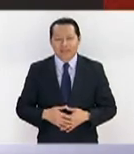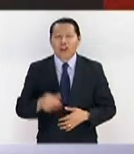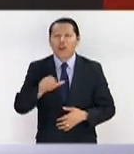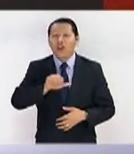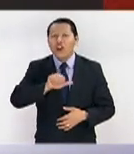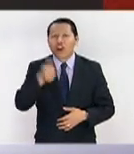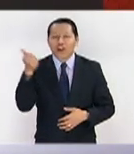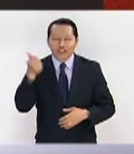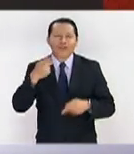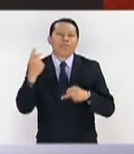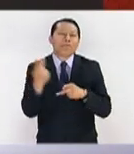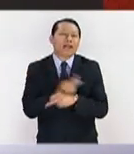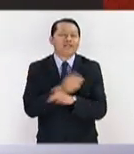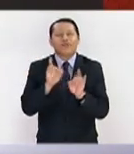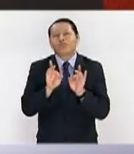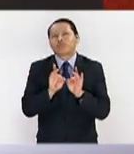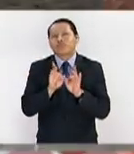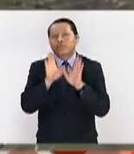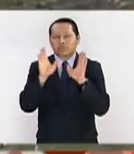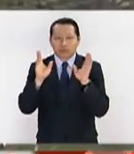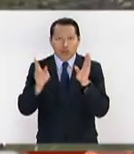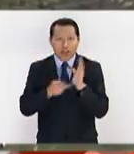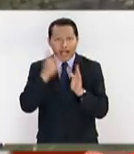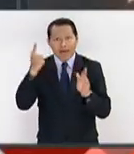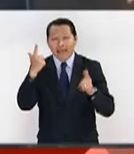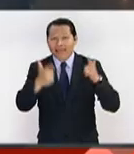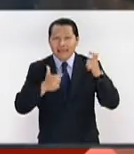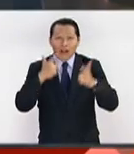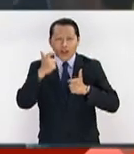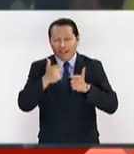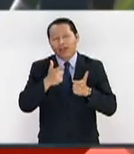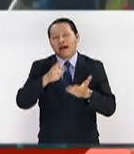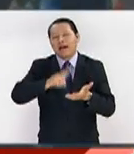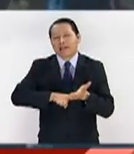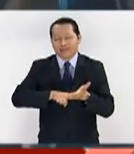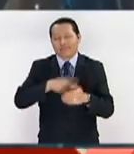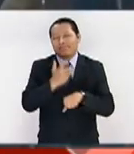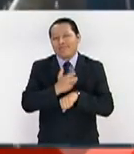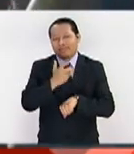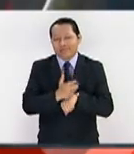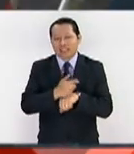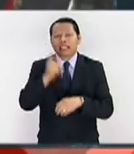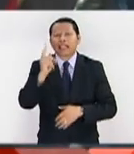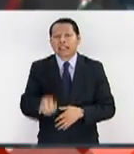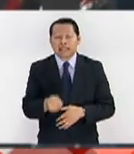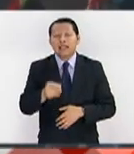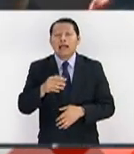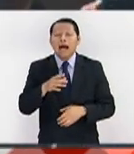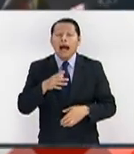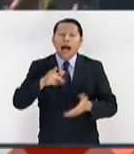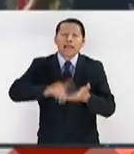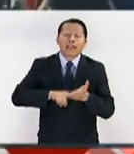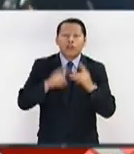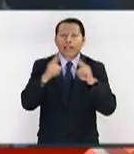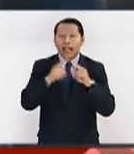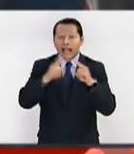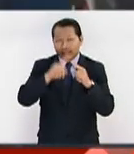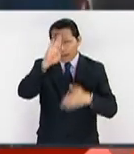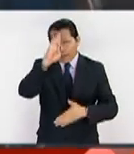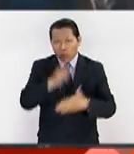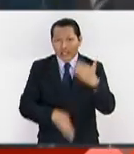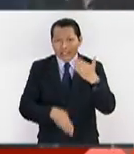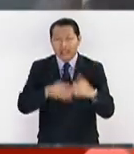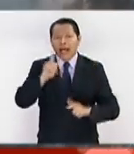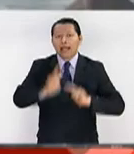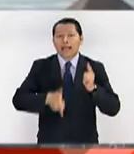Otra tragedia, otro tiroteo y otra vez Estados Unidos. Este tiroteo se registró en una iglesia bautista de Texas que